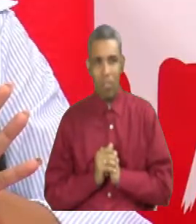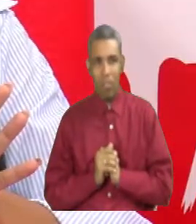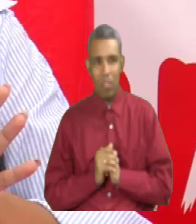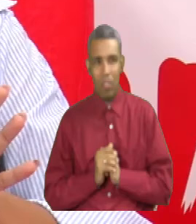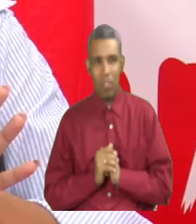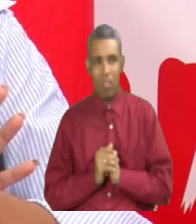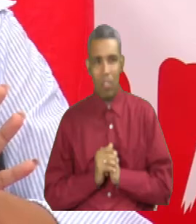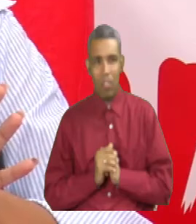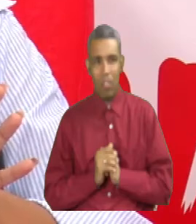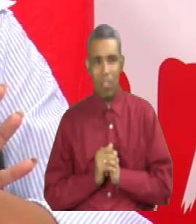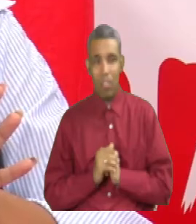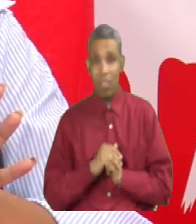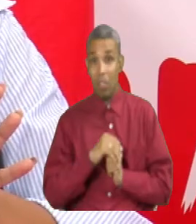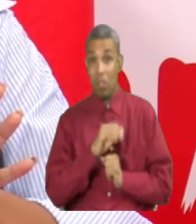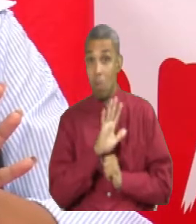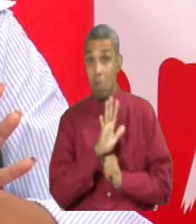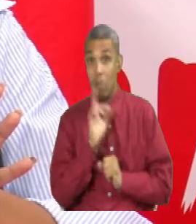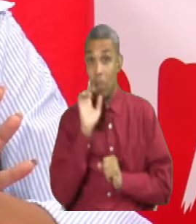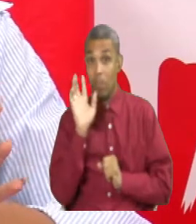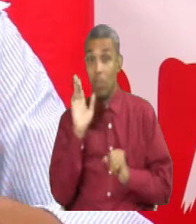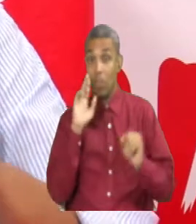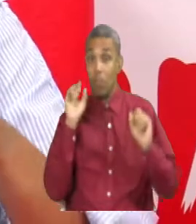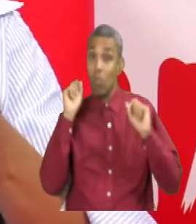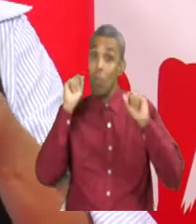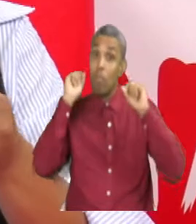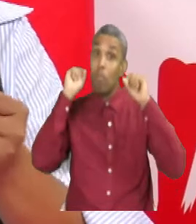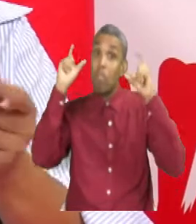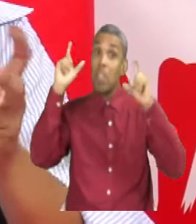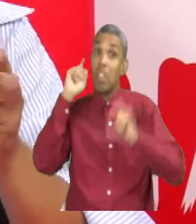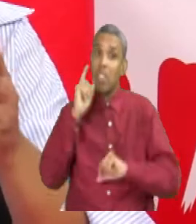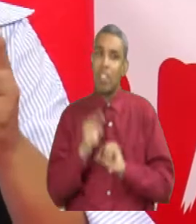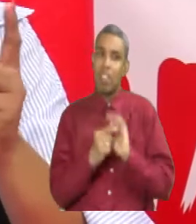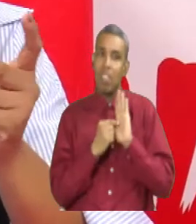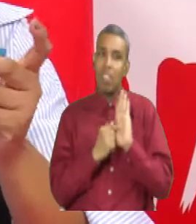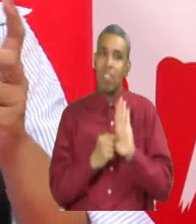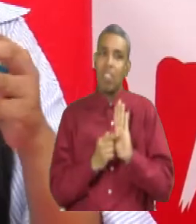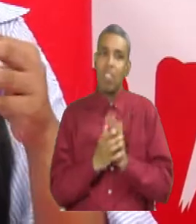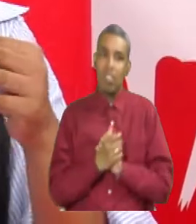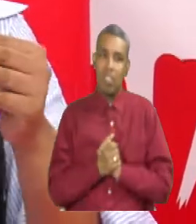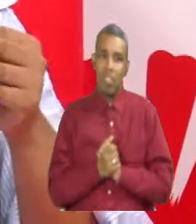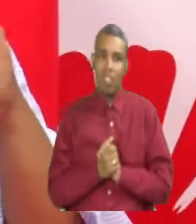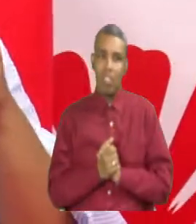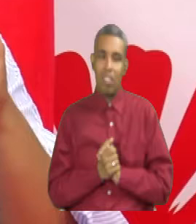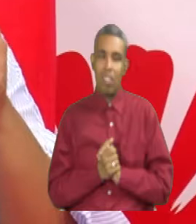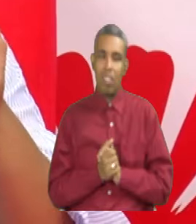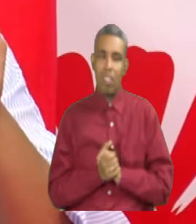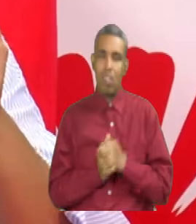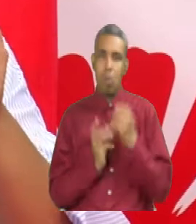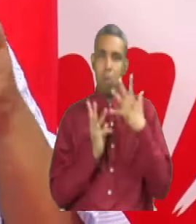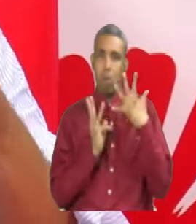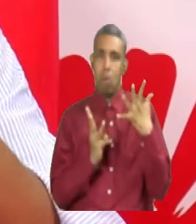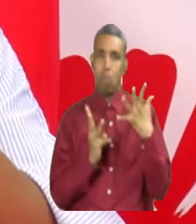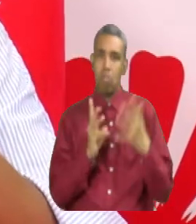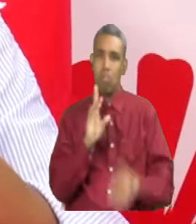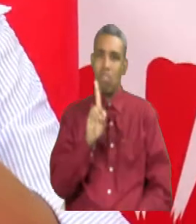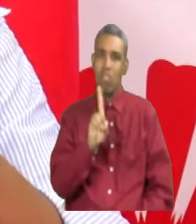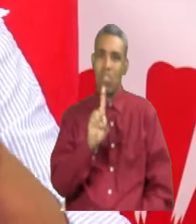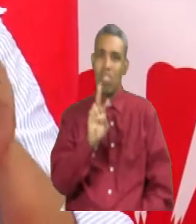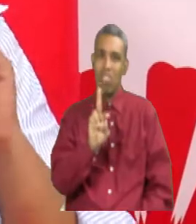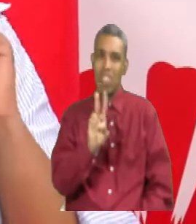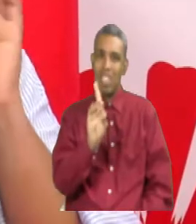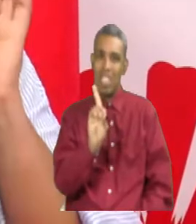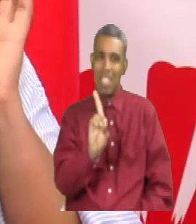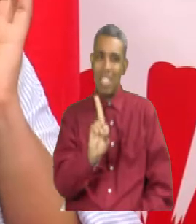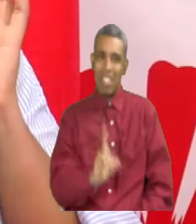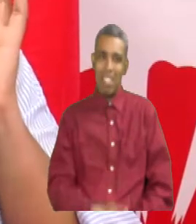una sorpresa a todos nuestros televidentes, Kiara, y es que aquí tenemos 8 CDs para regalarle a todos nuestros